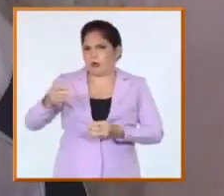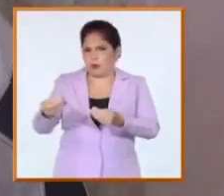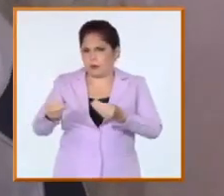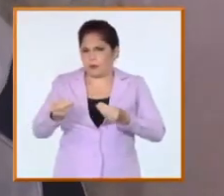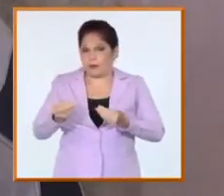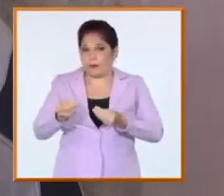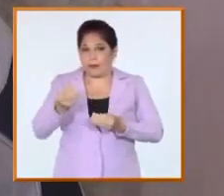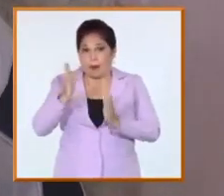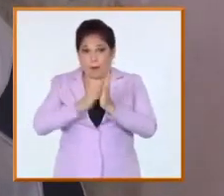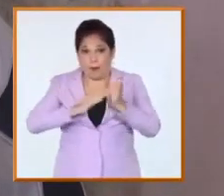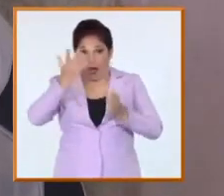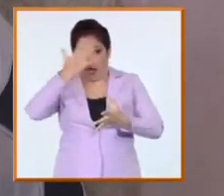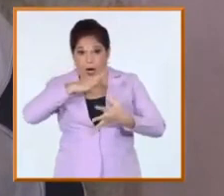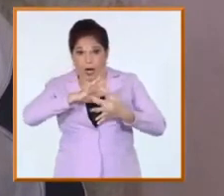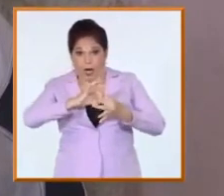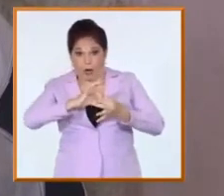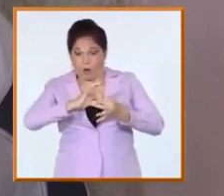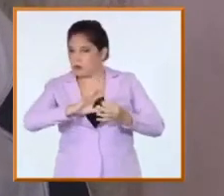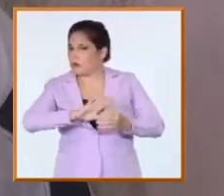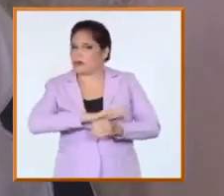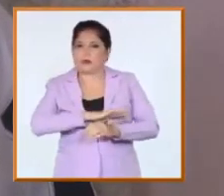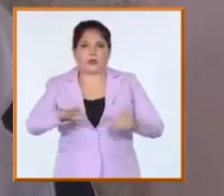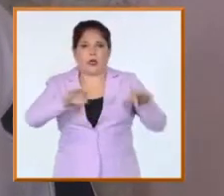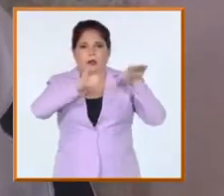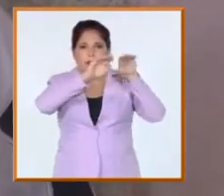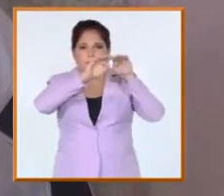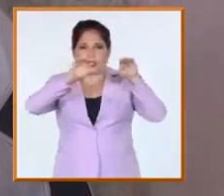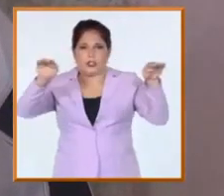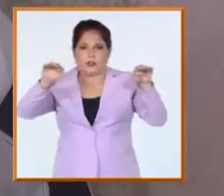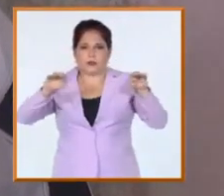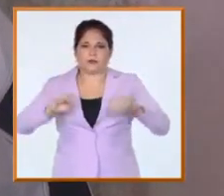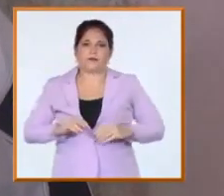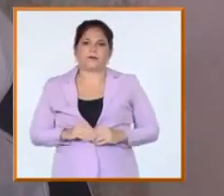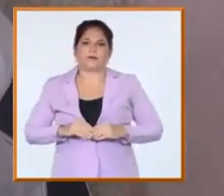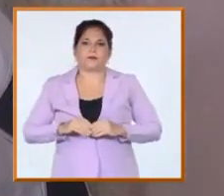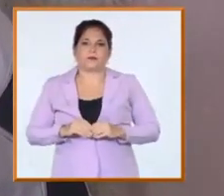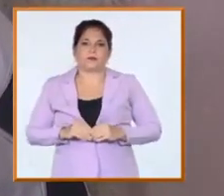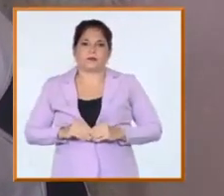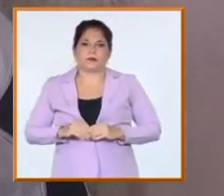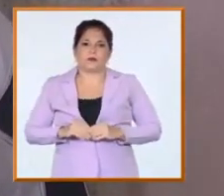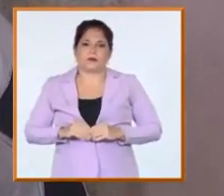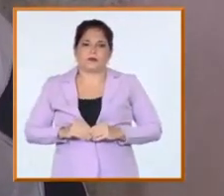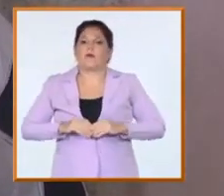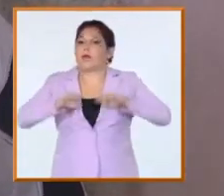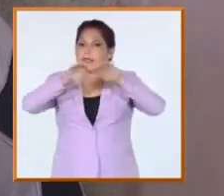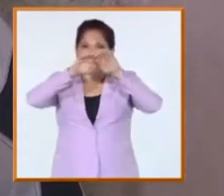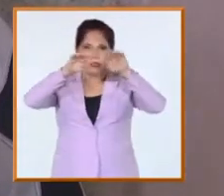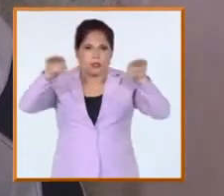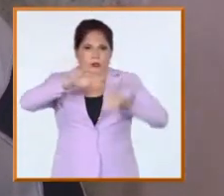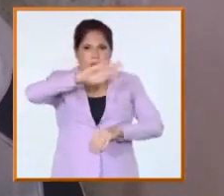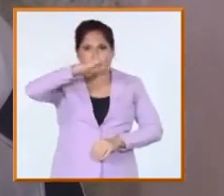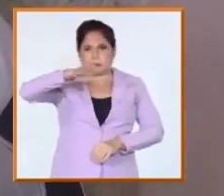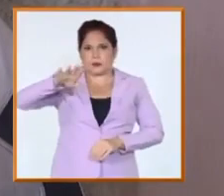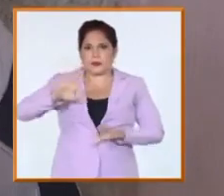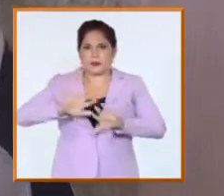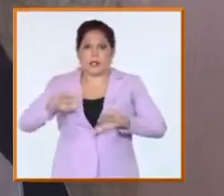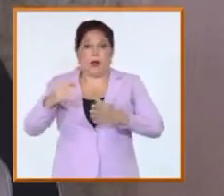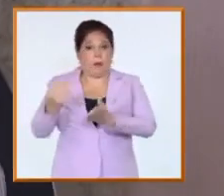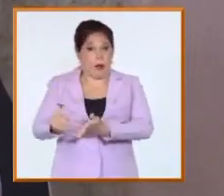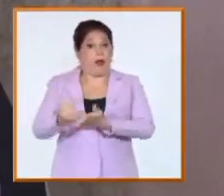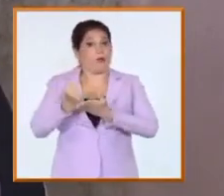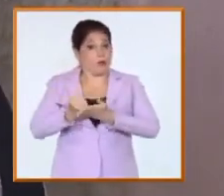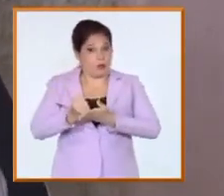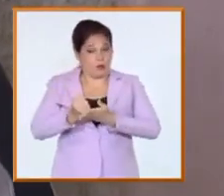en el mes de agosto a principio de agosto lo pusimos pusimos el techo con la ayuda